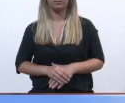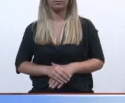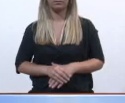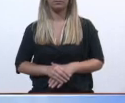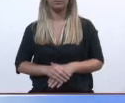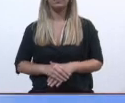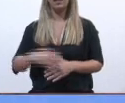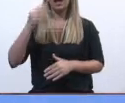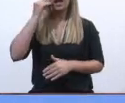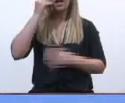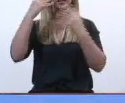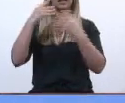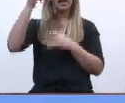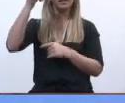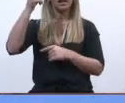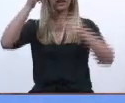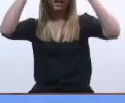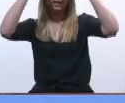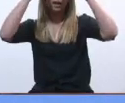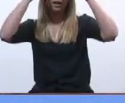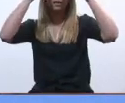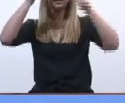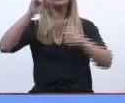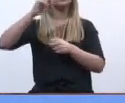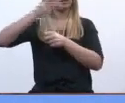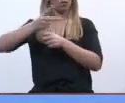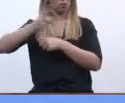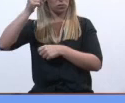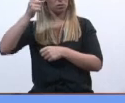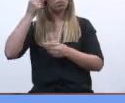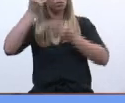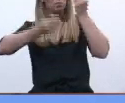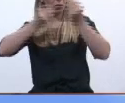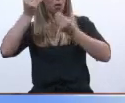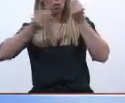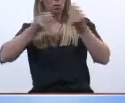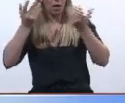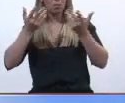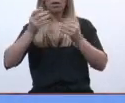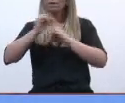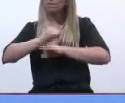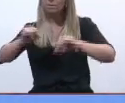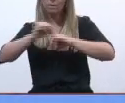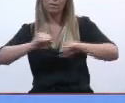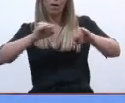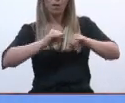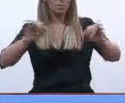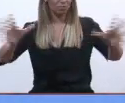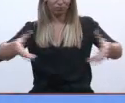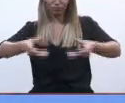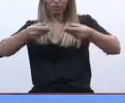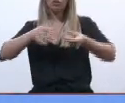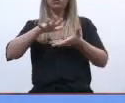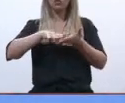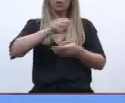Reinaba en Inglaterra Eduardo II y muy preocupado por los informes que le traían respecto del impacto en la